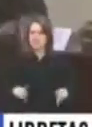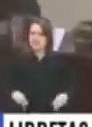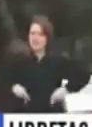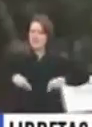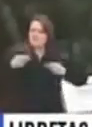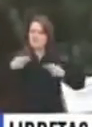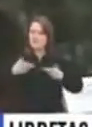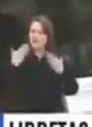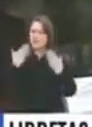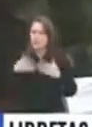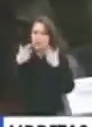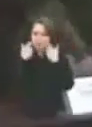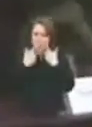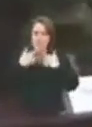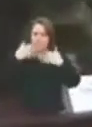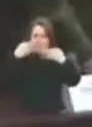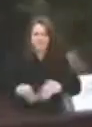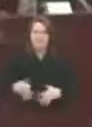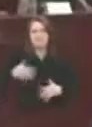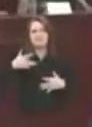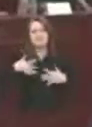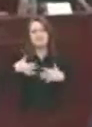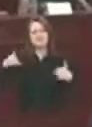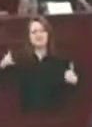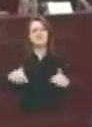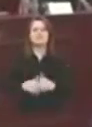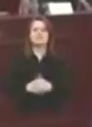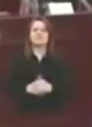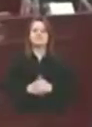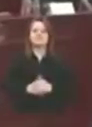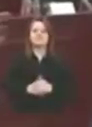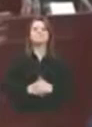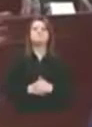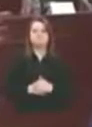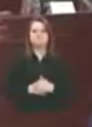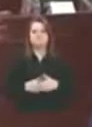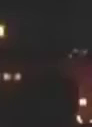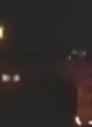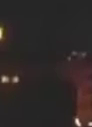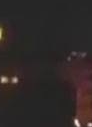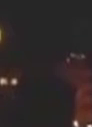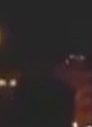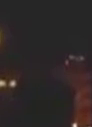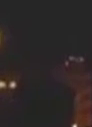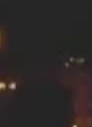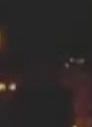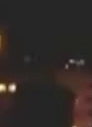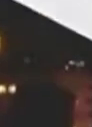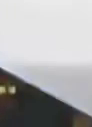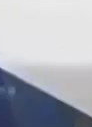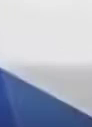Esto es un diploma, es el segundo diploma que tenemos nosotros para tener una seguridad para un trabajo.